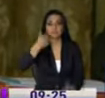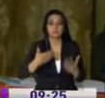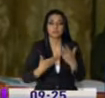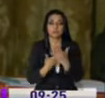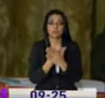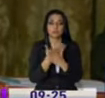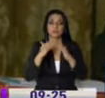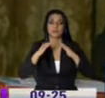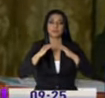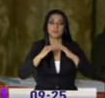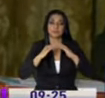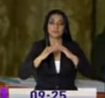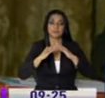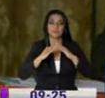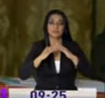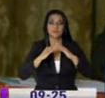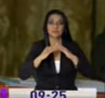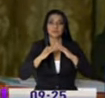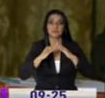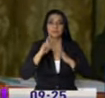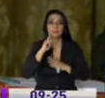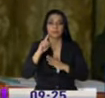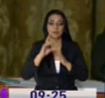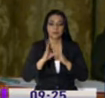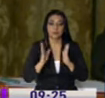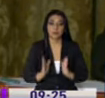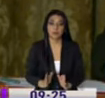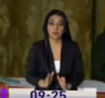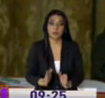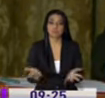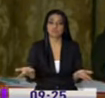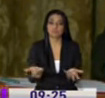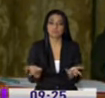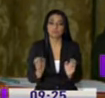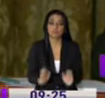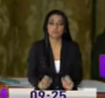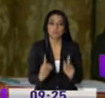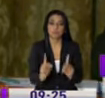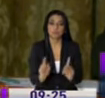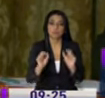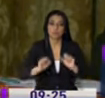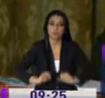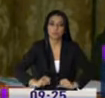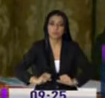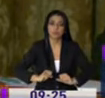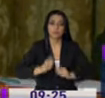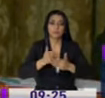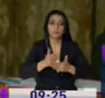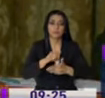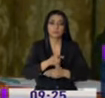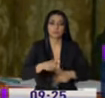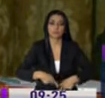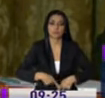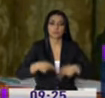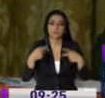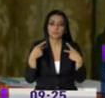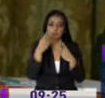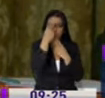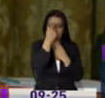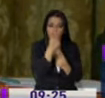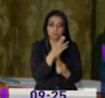casas representen para nuestros ciudadanos no únicamente la oportunidad de dignificar su vida mediante una